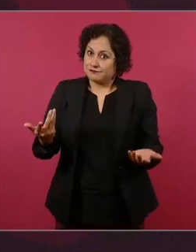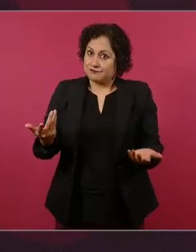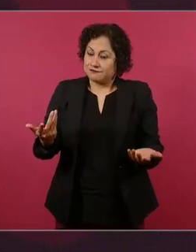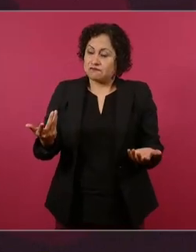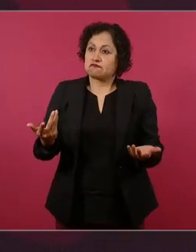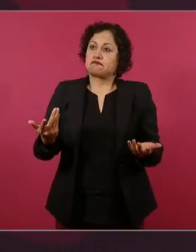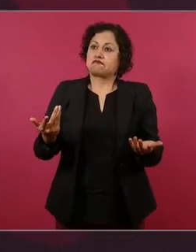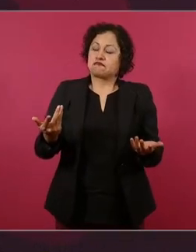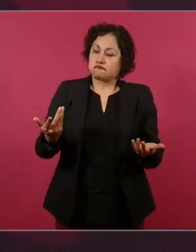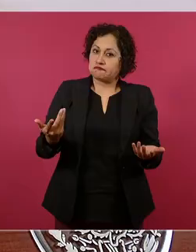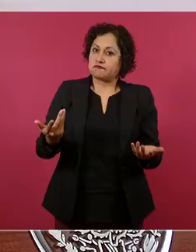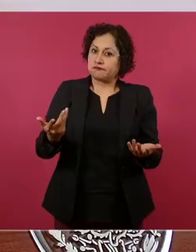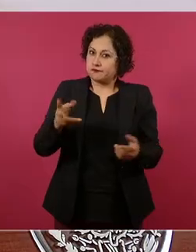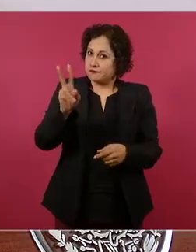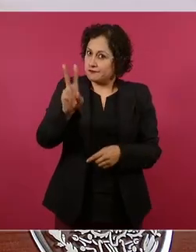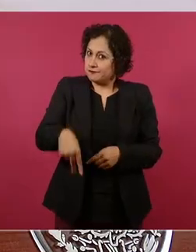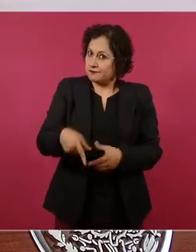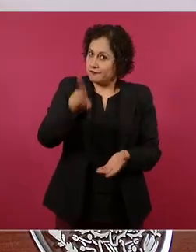Juárez.